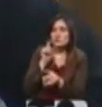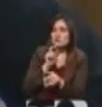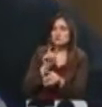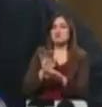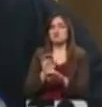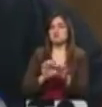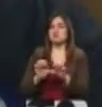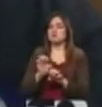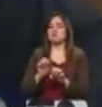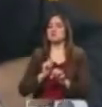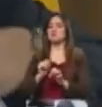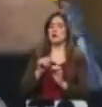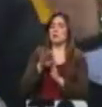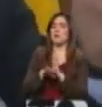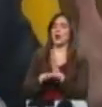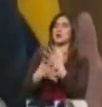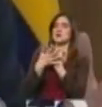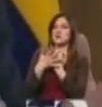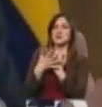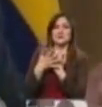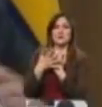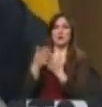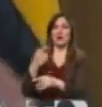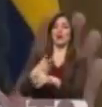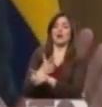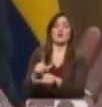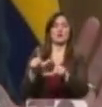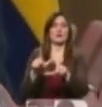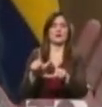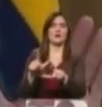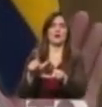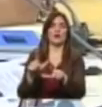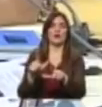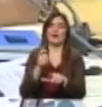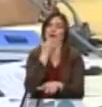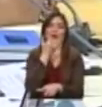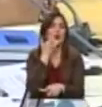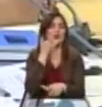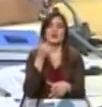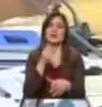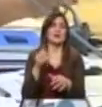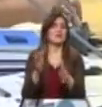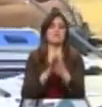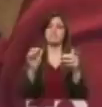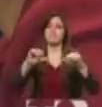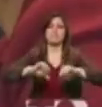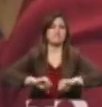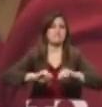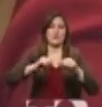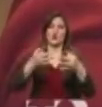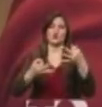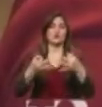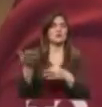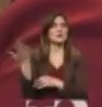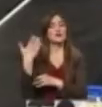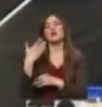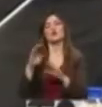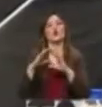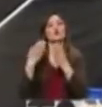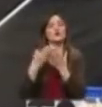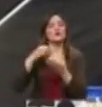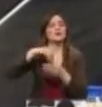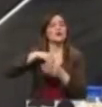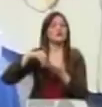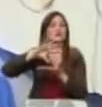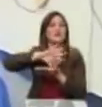aquello para disminuir penas o para ratificar inocencia, habrá hecho una barbaridad jurídica. La Comisión Ampetra analiza 28 casos de abuso